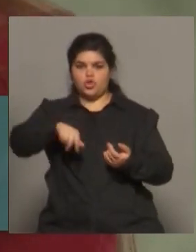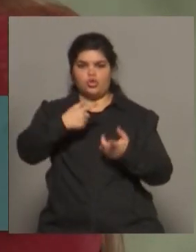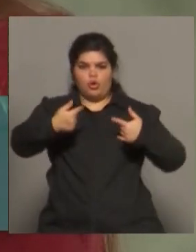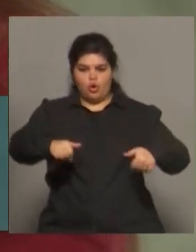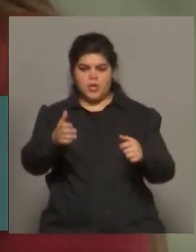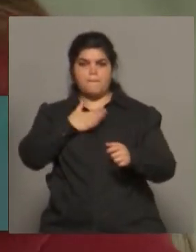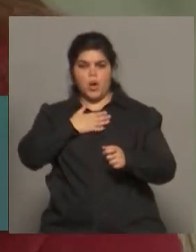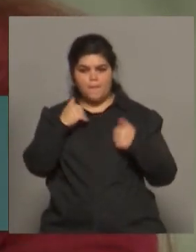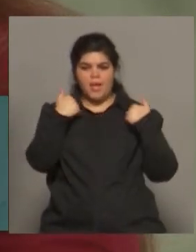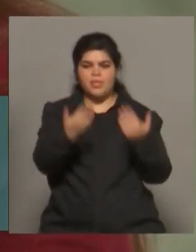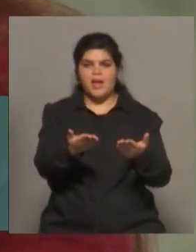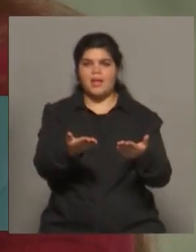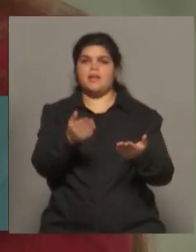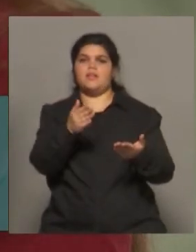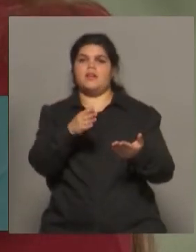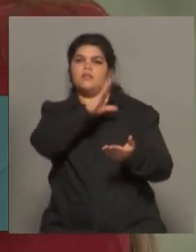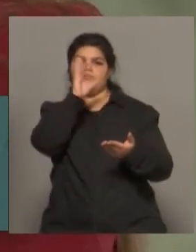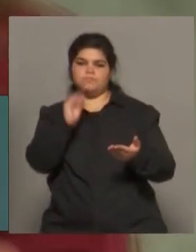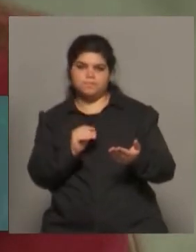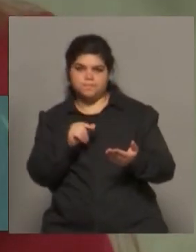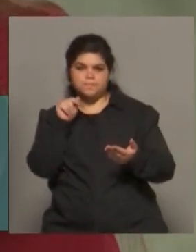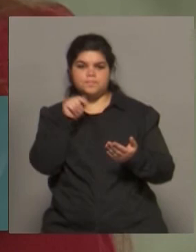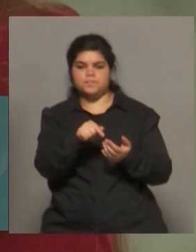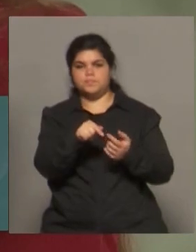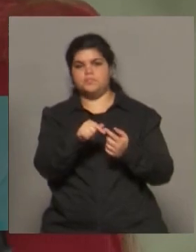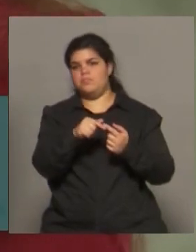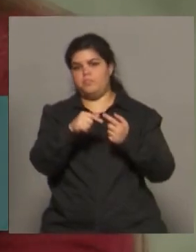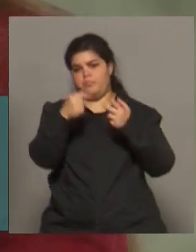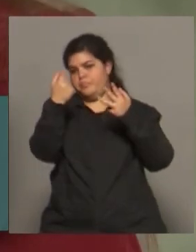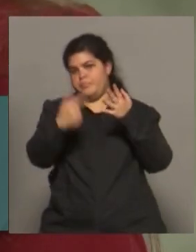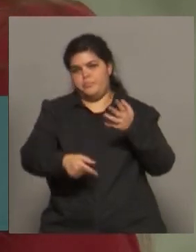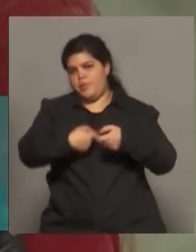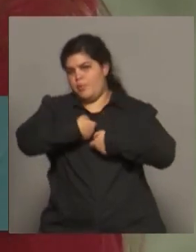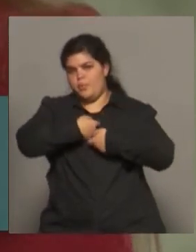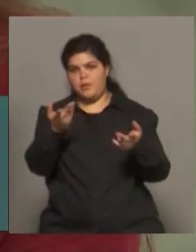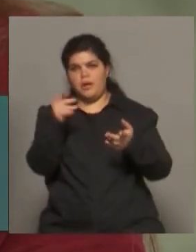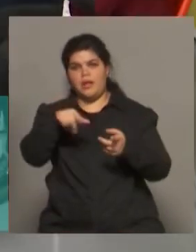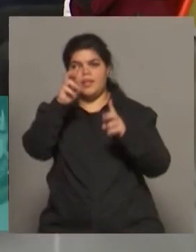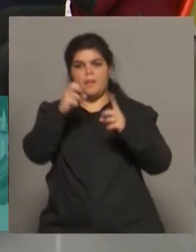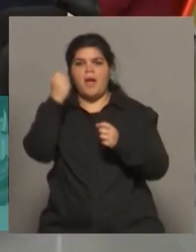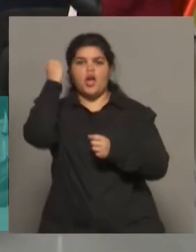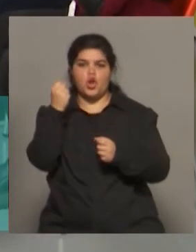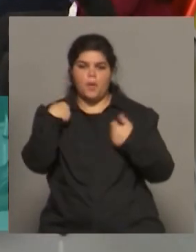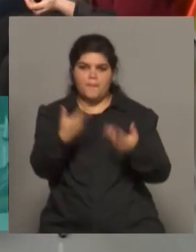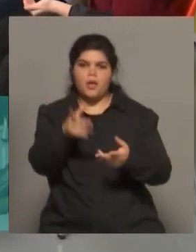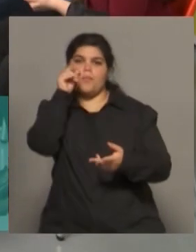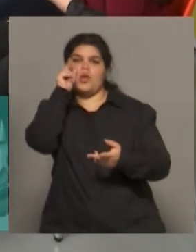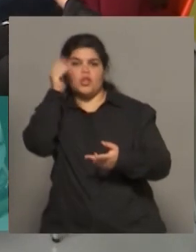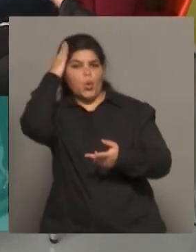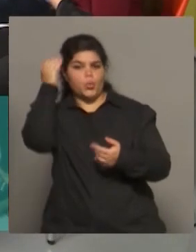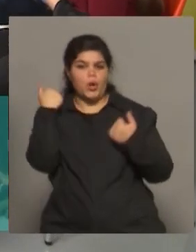de soberanía, lo que sea, aporte económico, político,